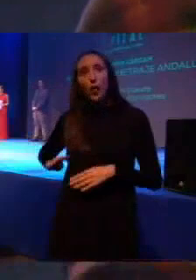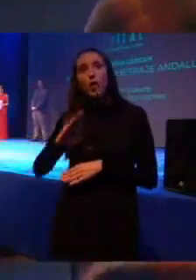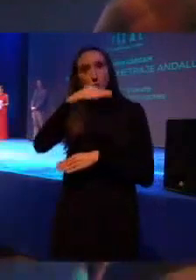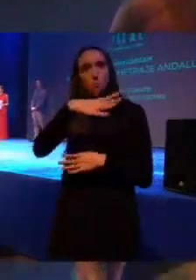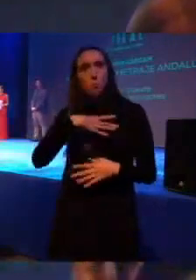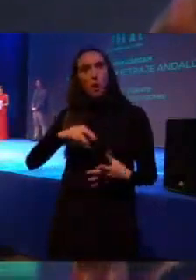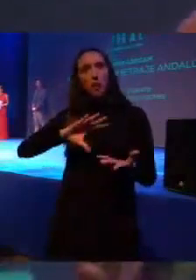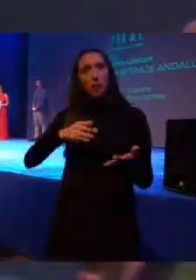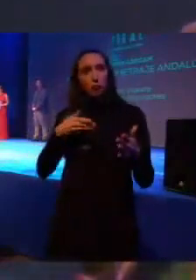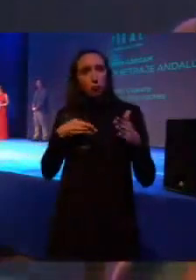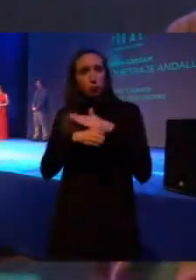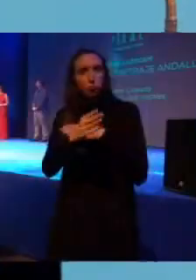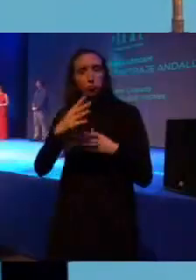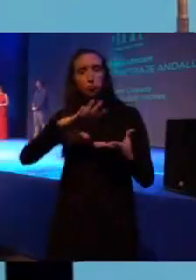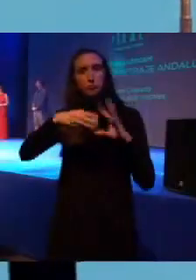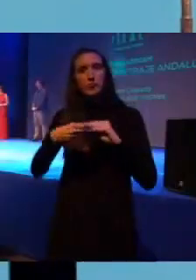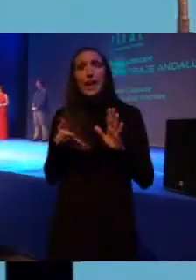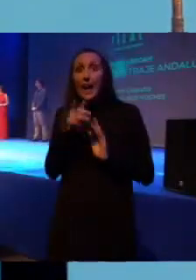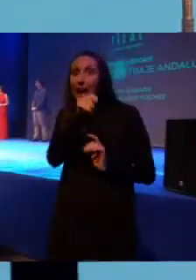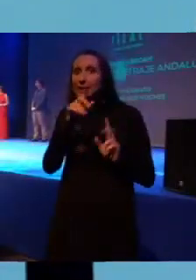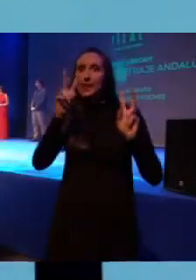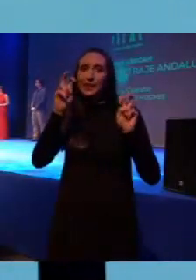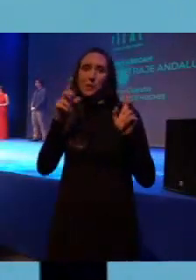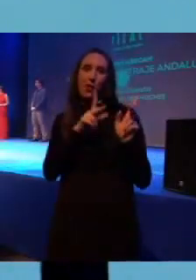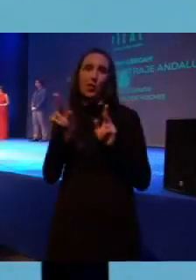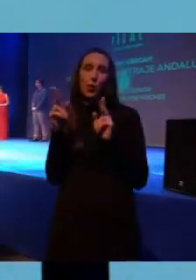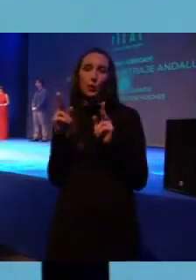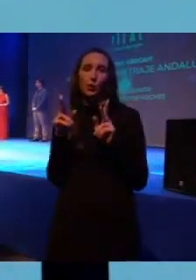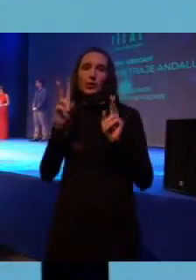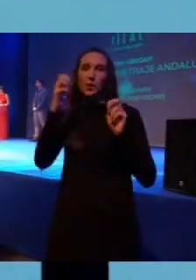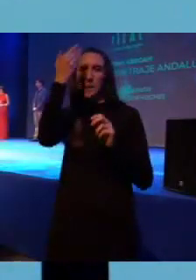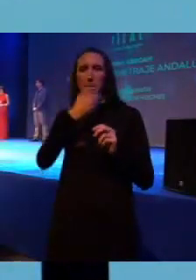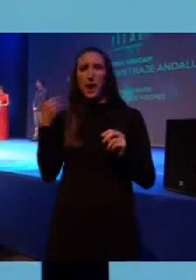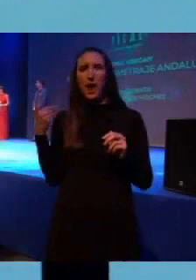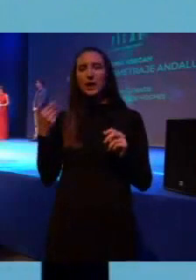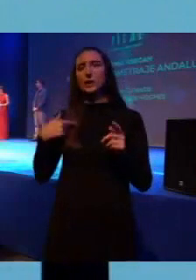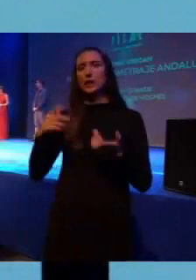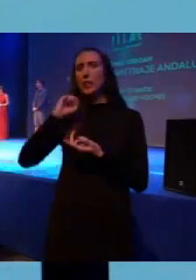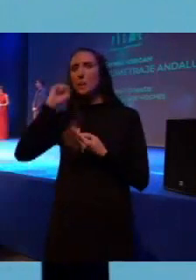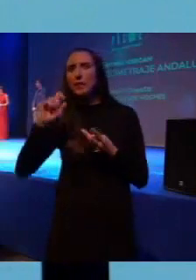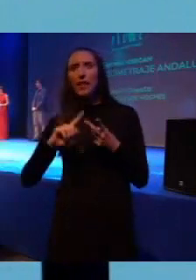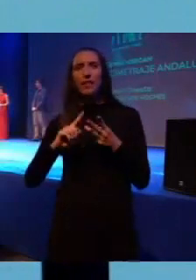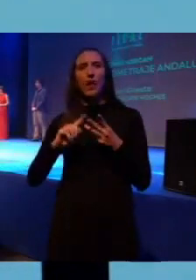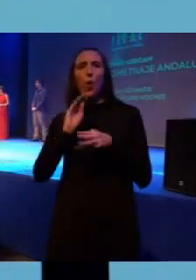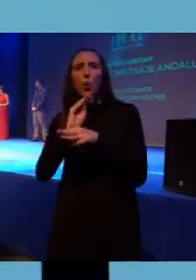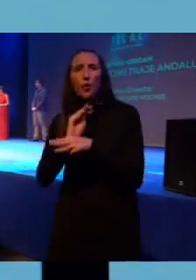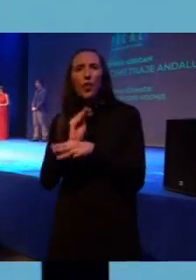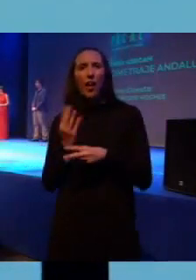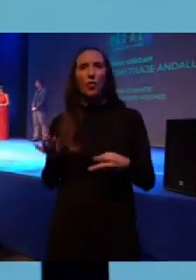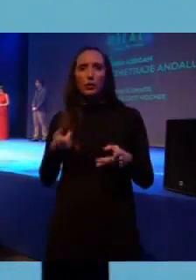porque precisamente ese es uno de los temas de nuestro corto, ¿no? La parálisis cerebral, la dependencia, el cuidado.